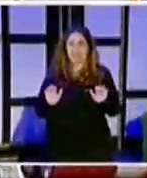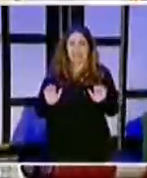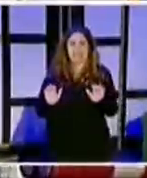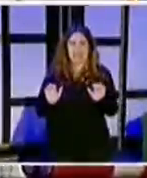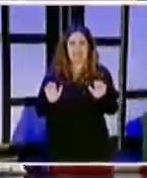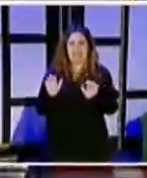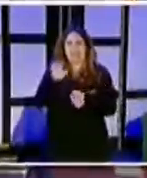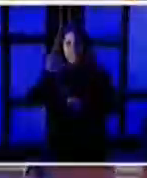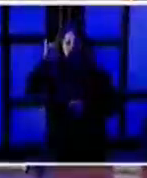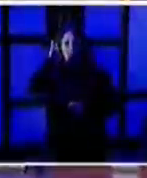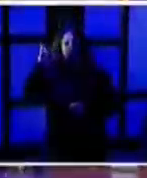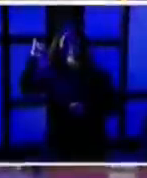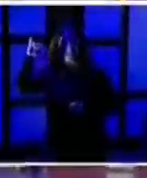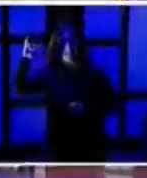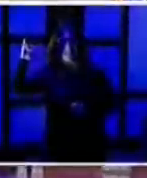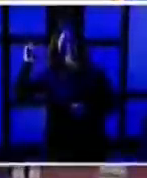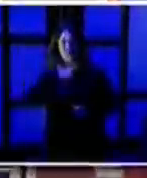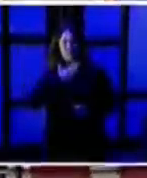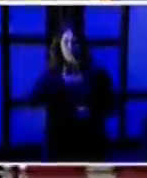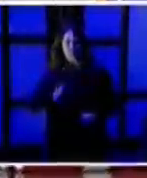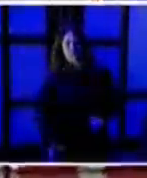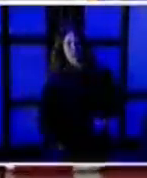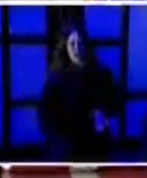mueves. Ay, mi pierna.